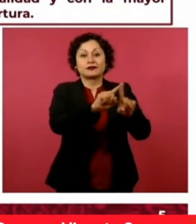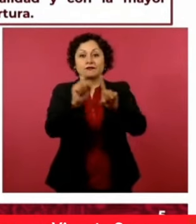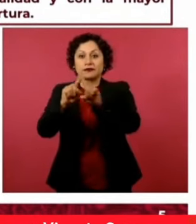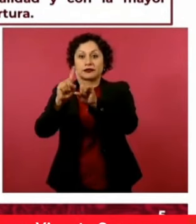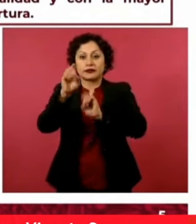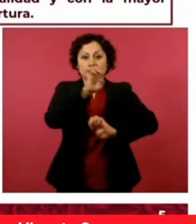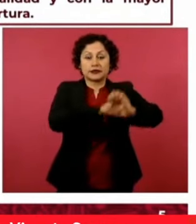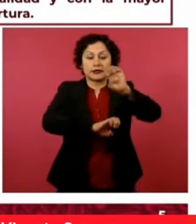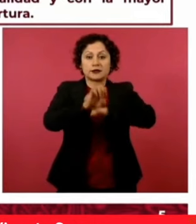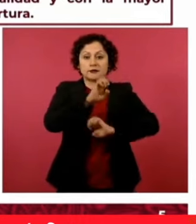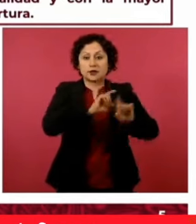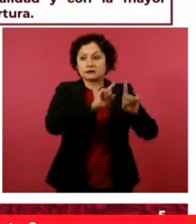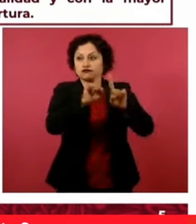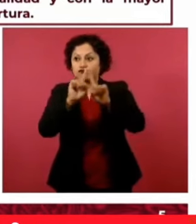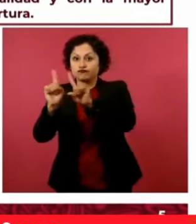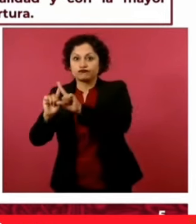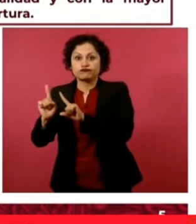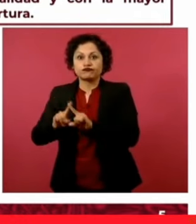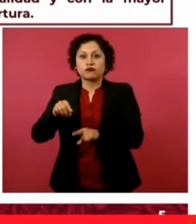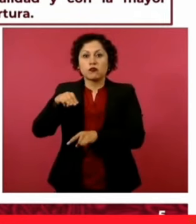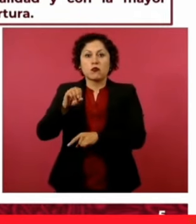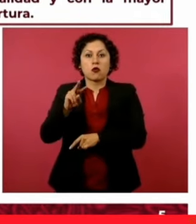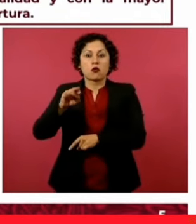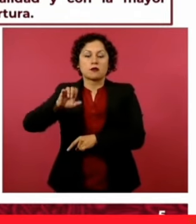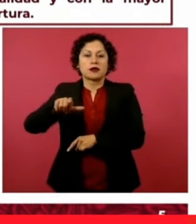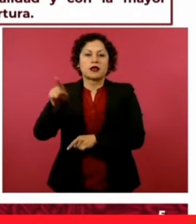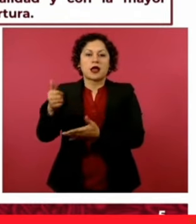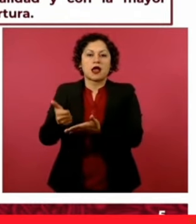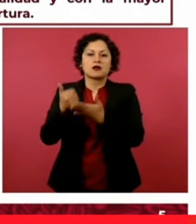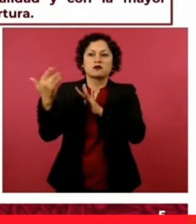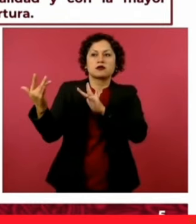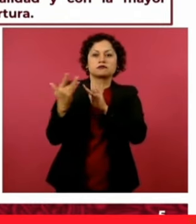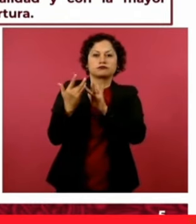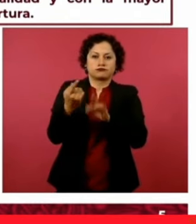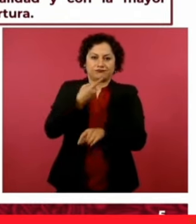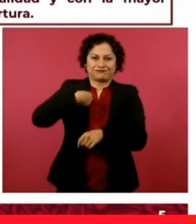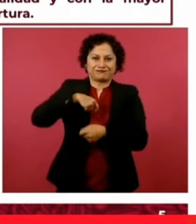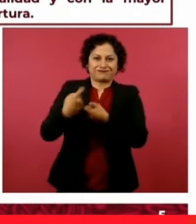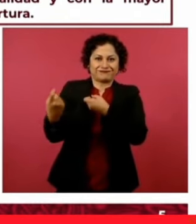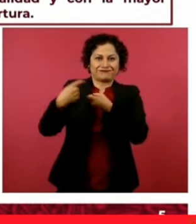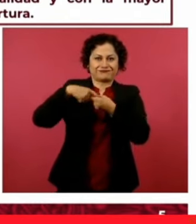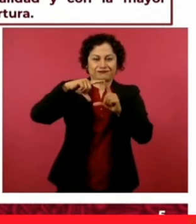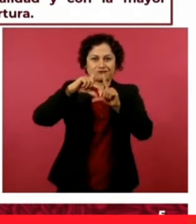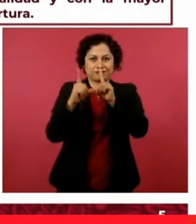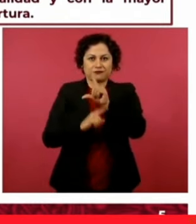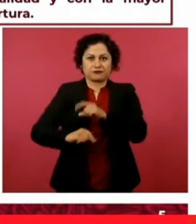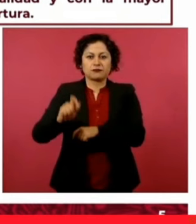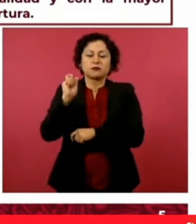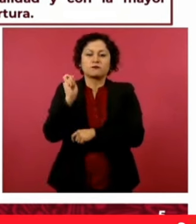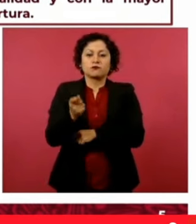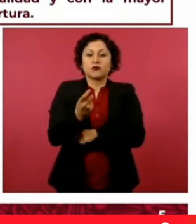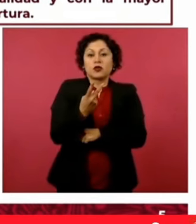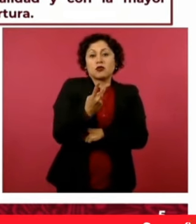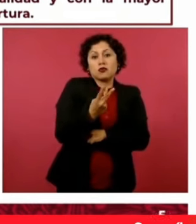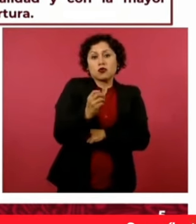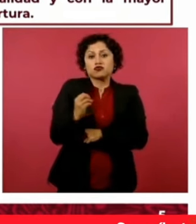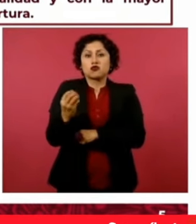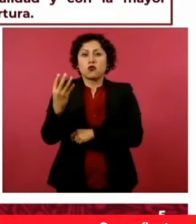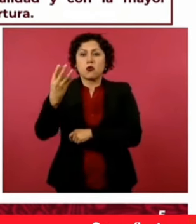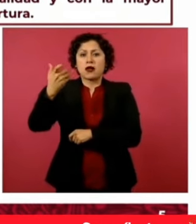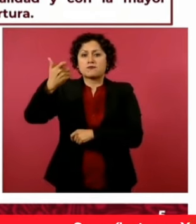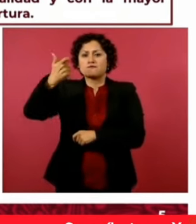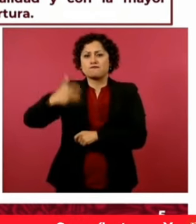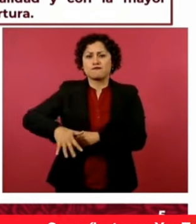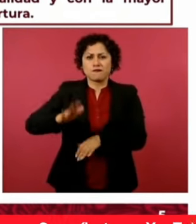operadores móviles virtuales que usan nuestra red nacional. Nuestras ofertas son de 2 o 4 veces más económicas que otros